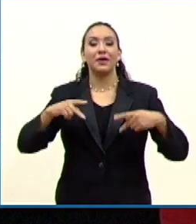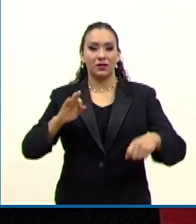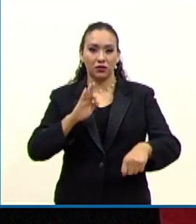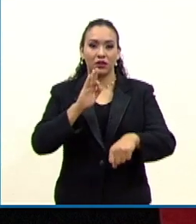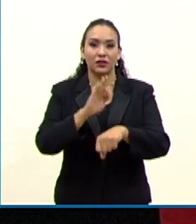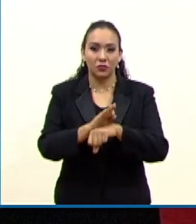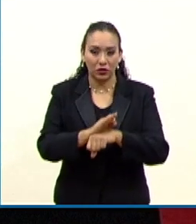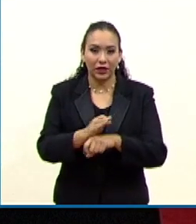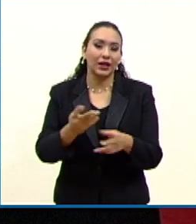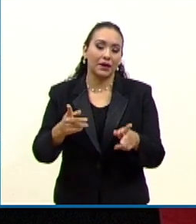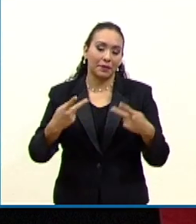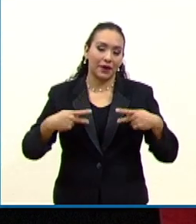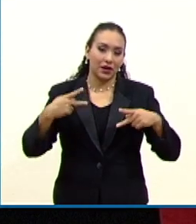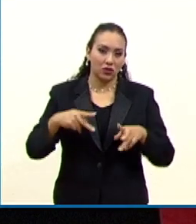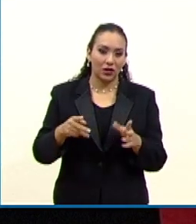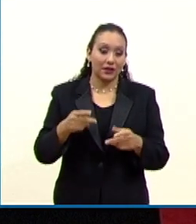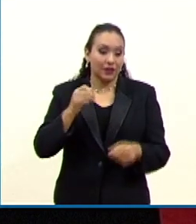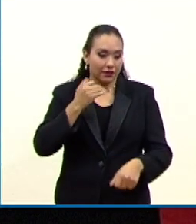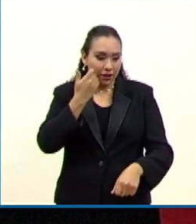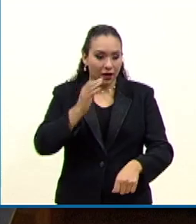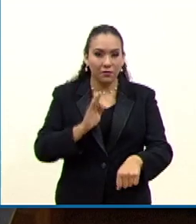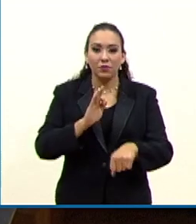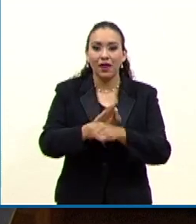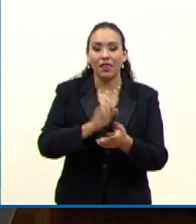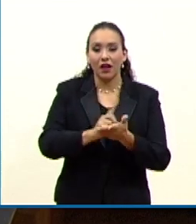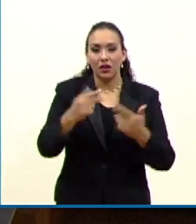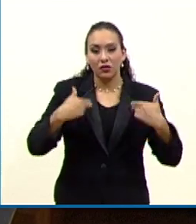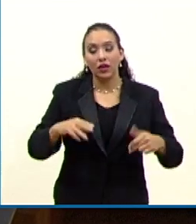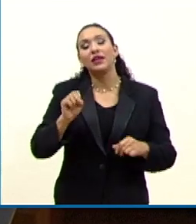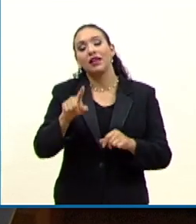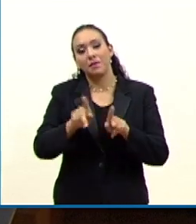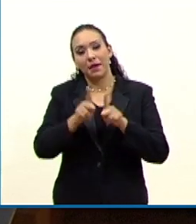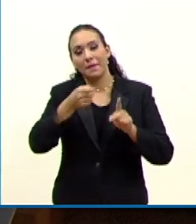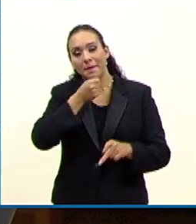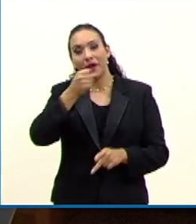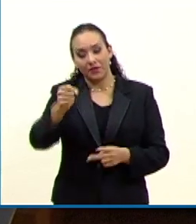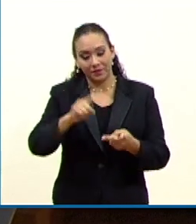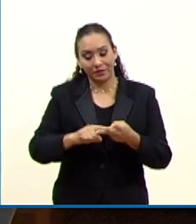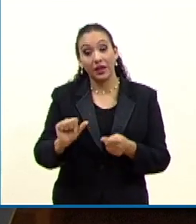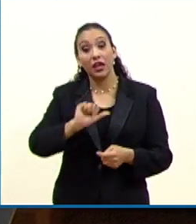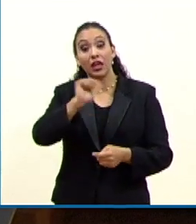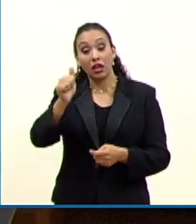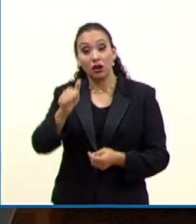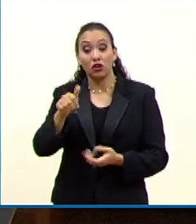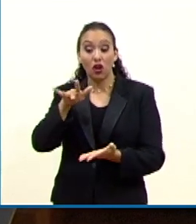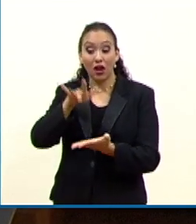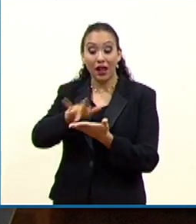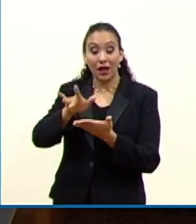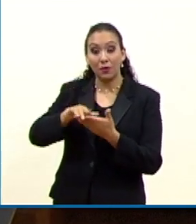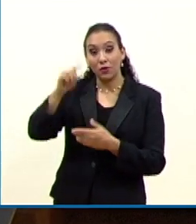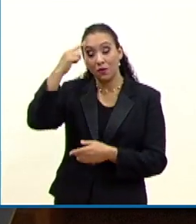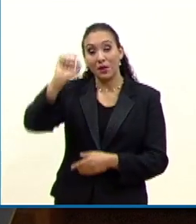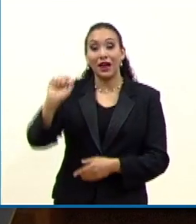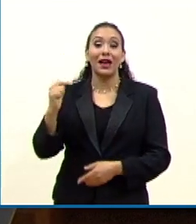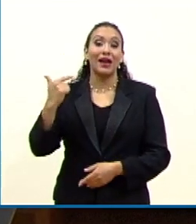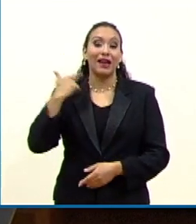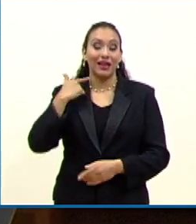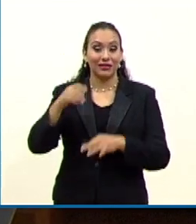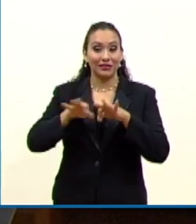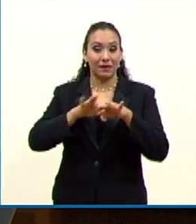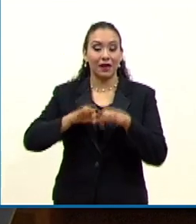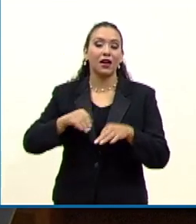Humanos y Periodistas, así como del Fondo de Víctimas y la disolución del Fondo de Apoyo Social para Extrabajadores Migratorios